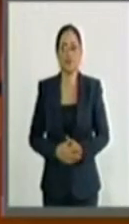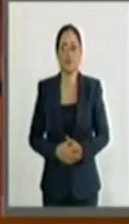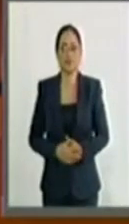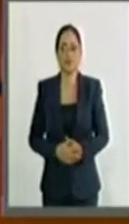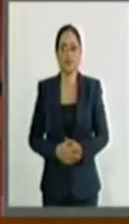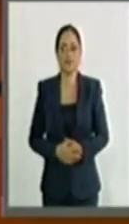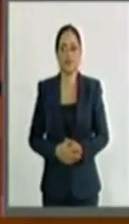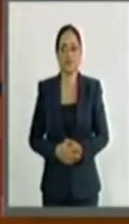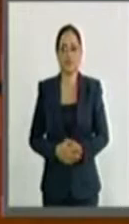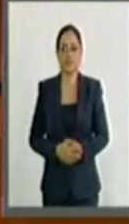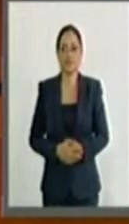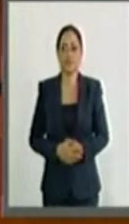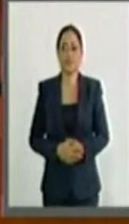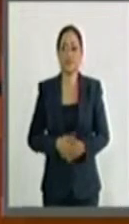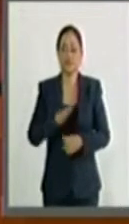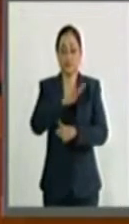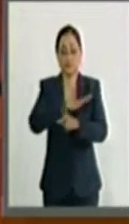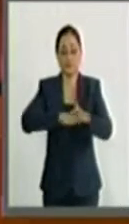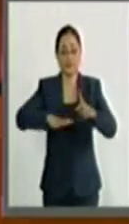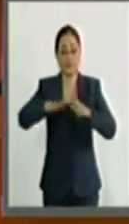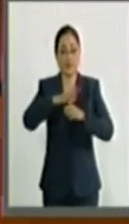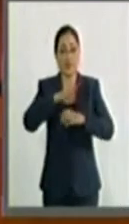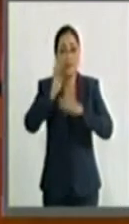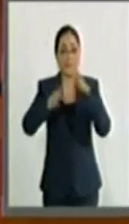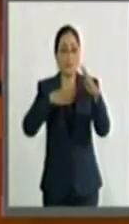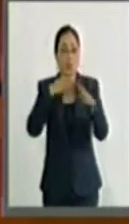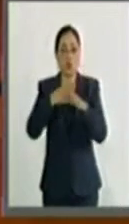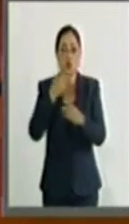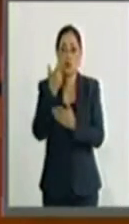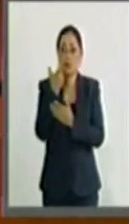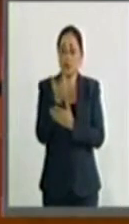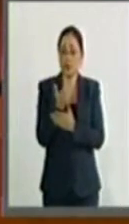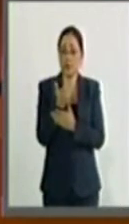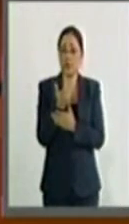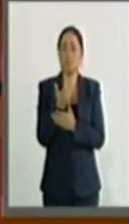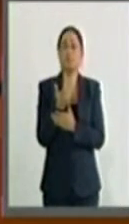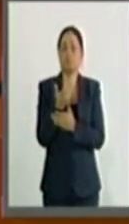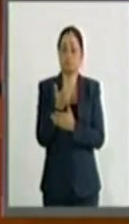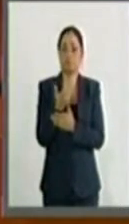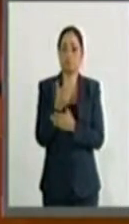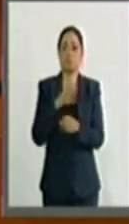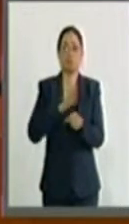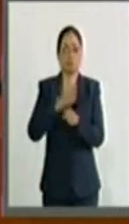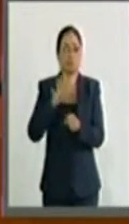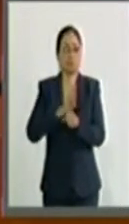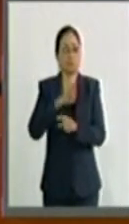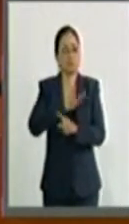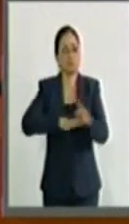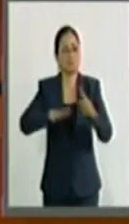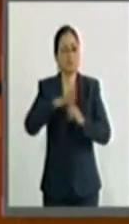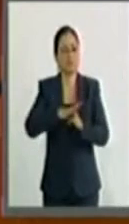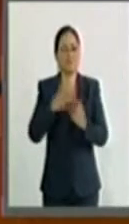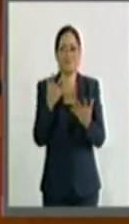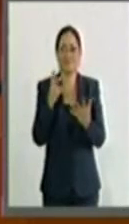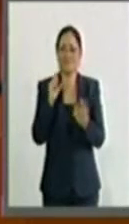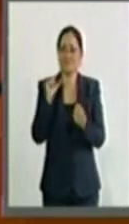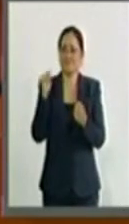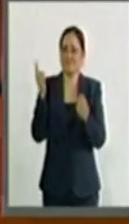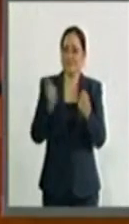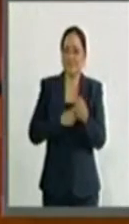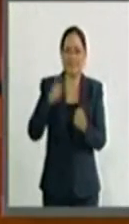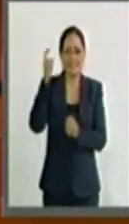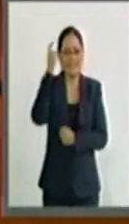la situación económica mundial está inmersa en un entorno volátil y